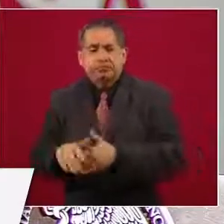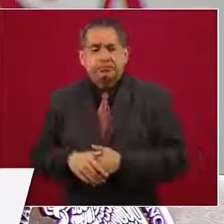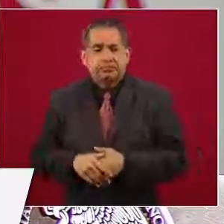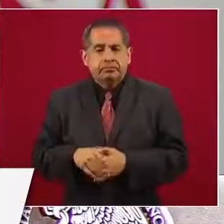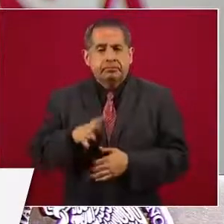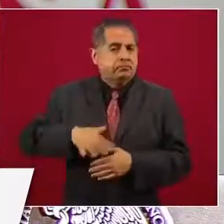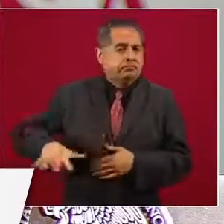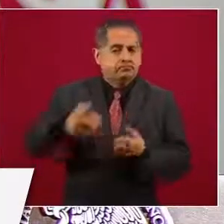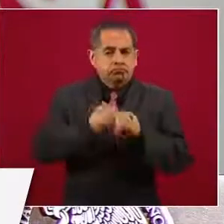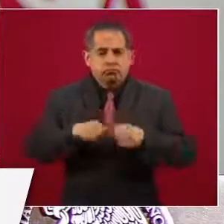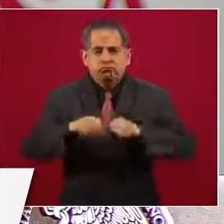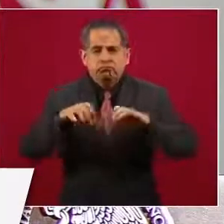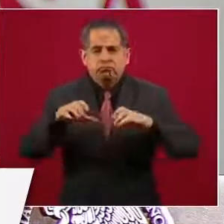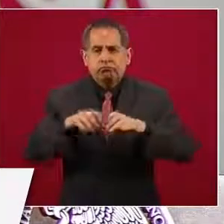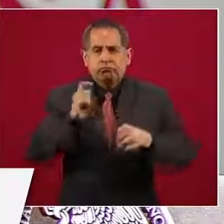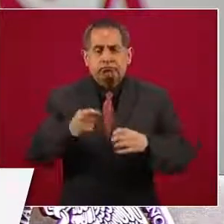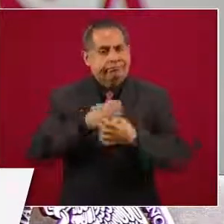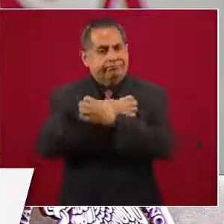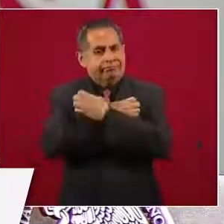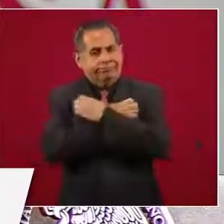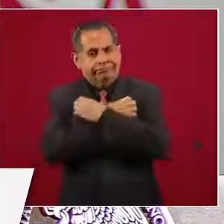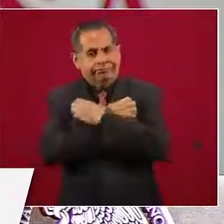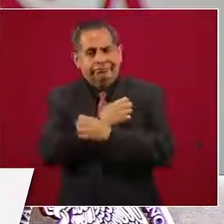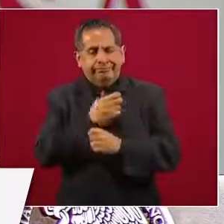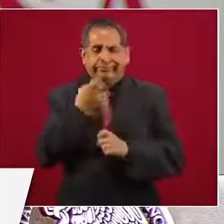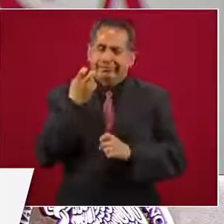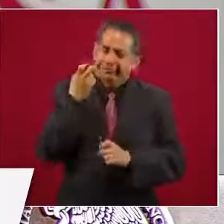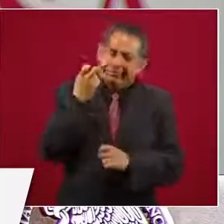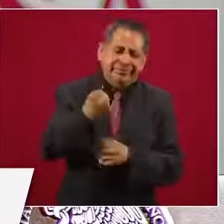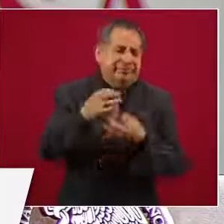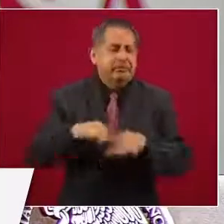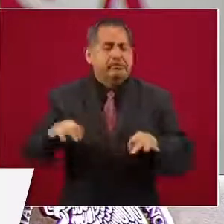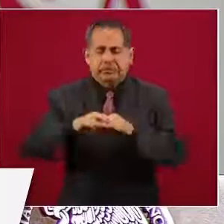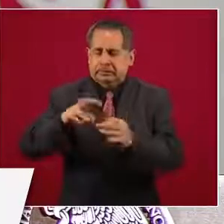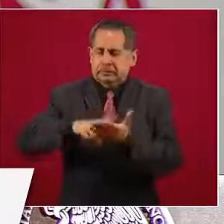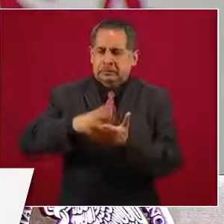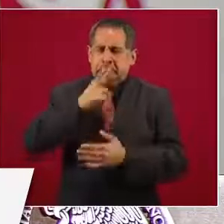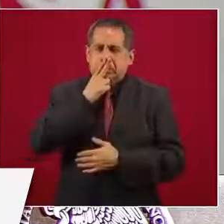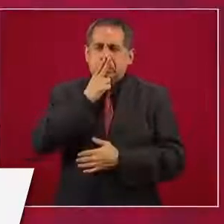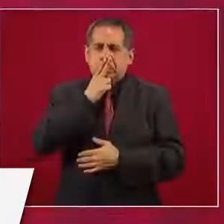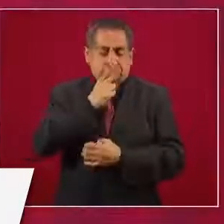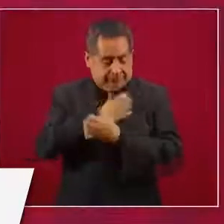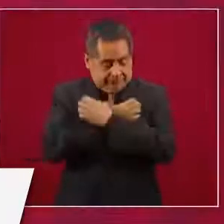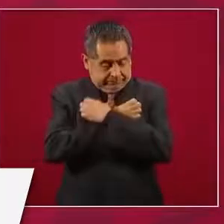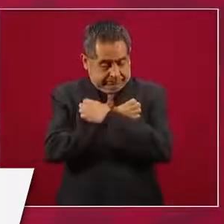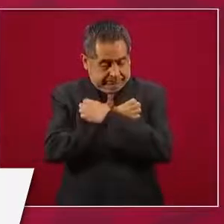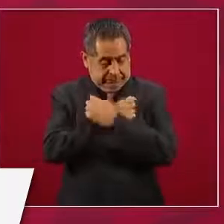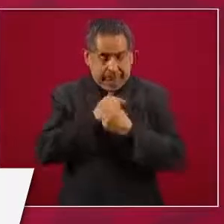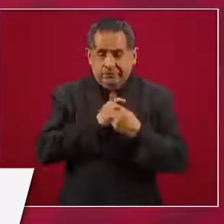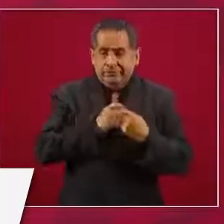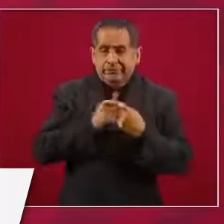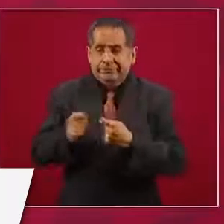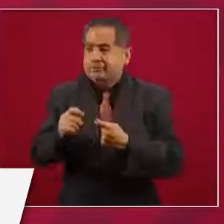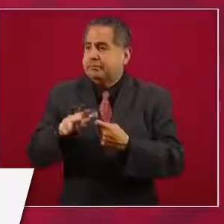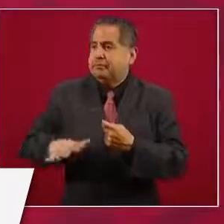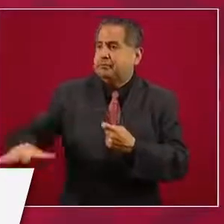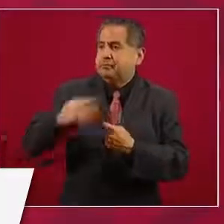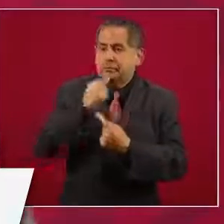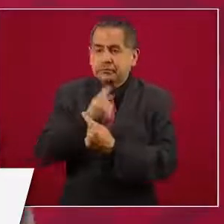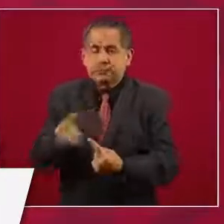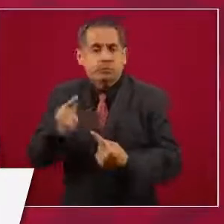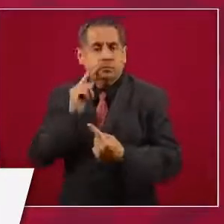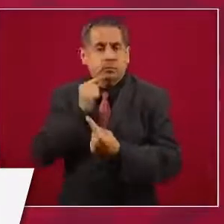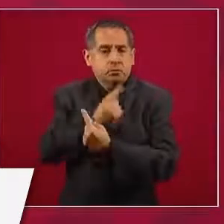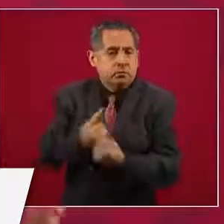sociedad, la educación es el regalo más valioso que le podemos entregar a millones de niños,